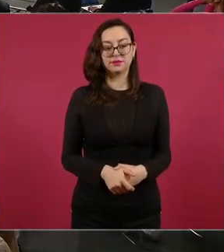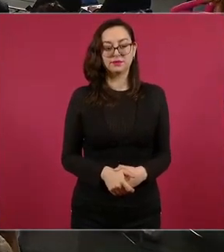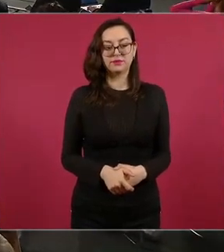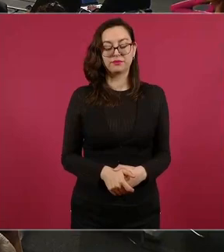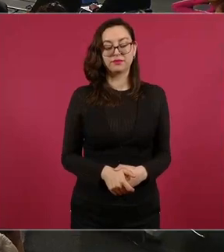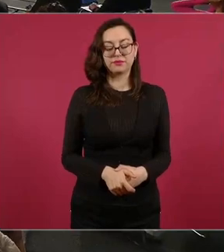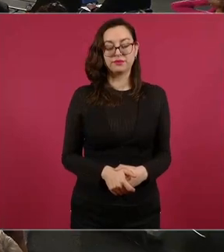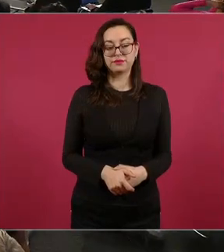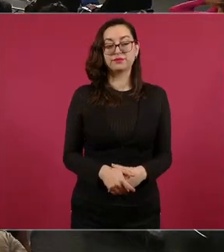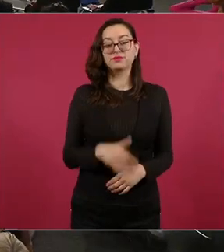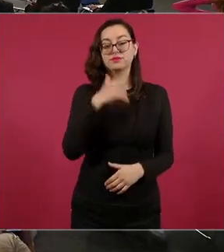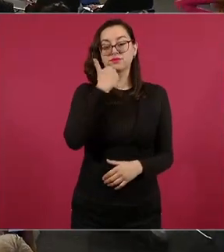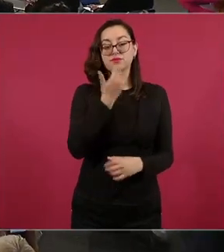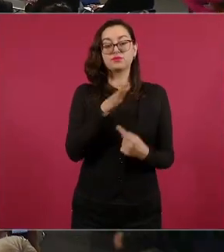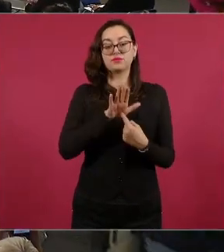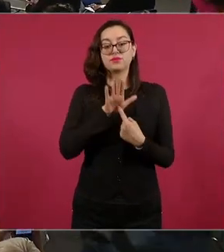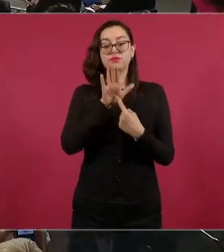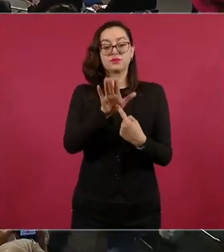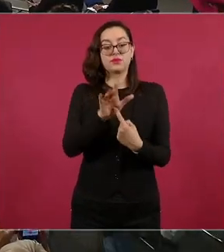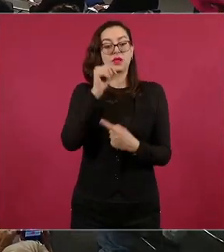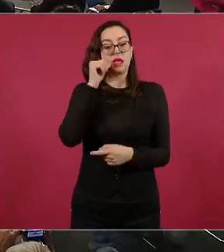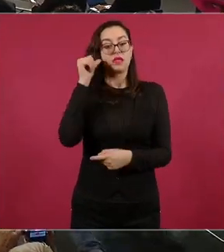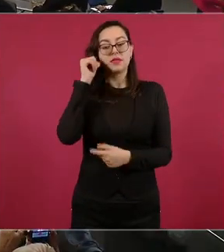algo que me entregaron ayer